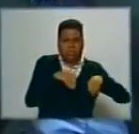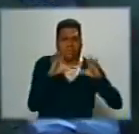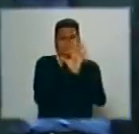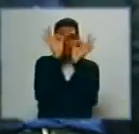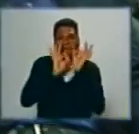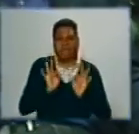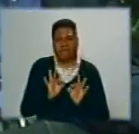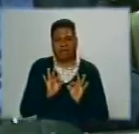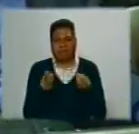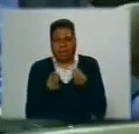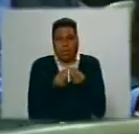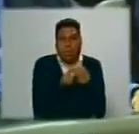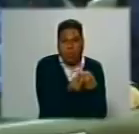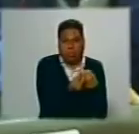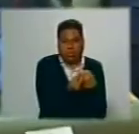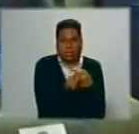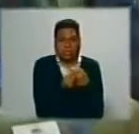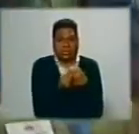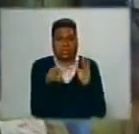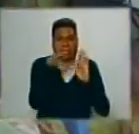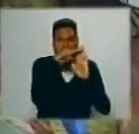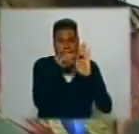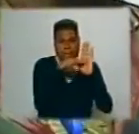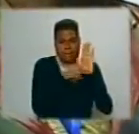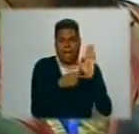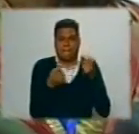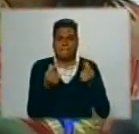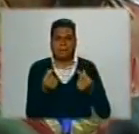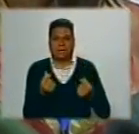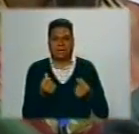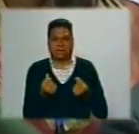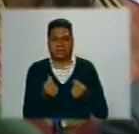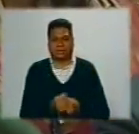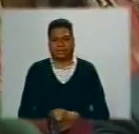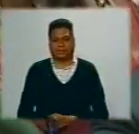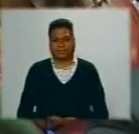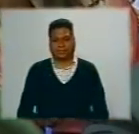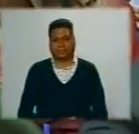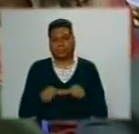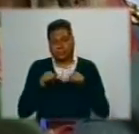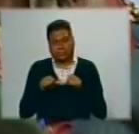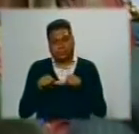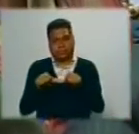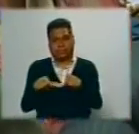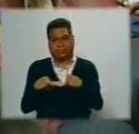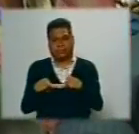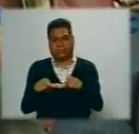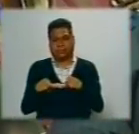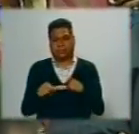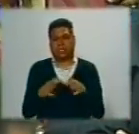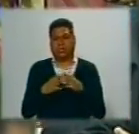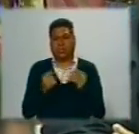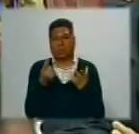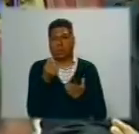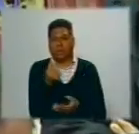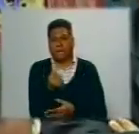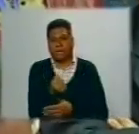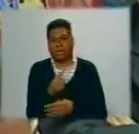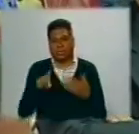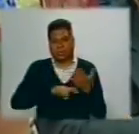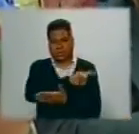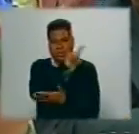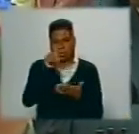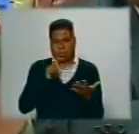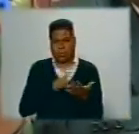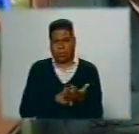conjunta establezcan los sistemas, los mecanismos para el establecimiento de los precios y para en general,